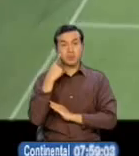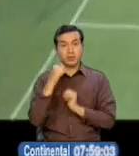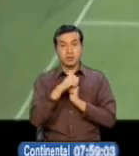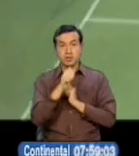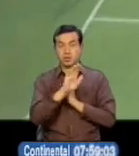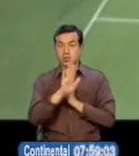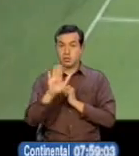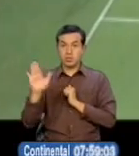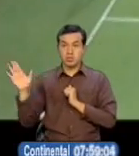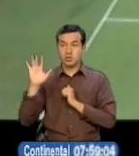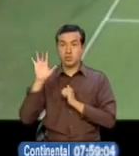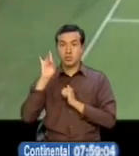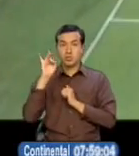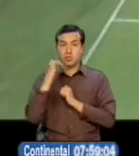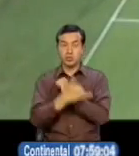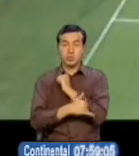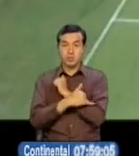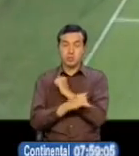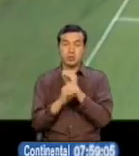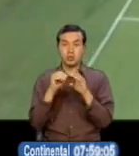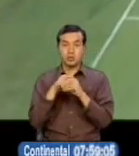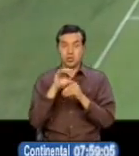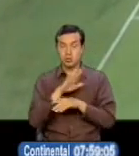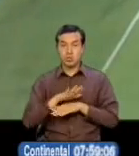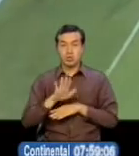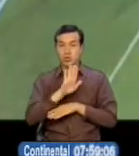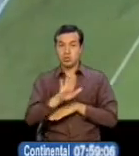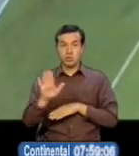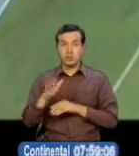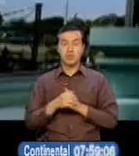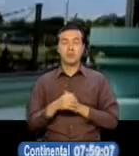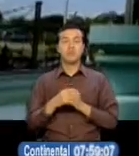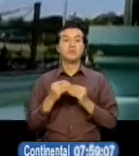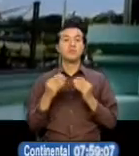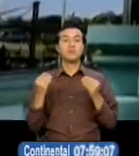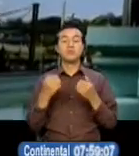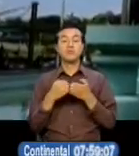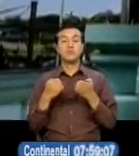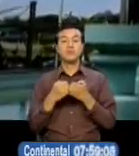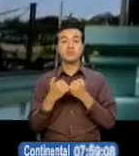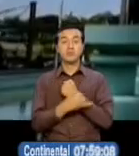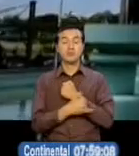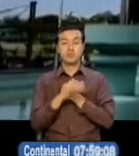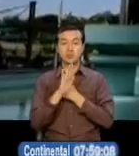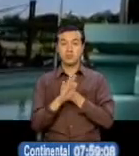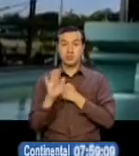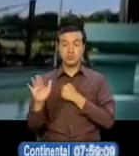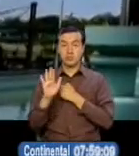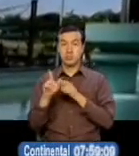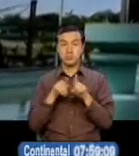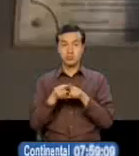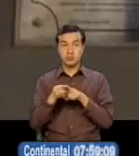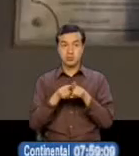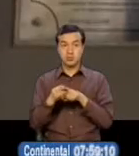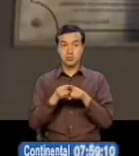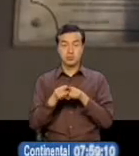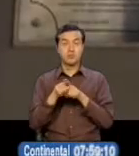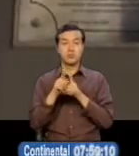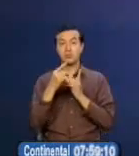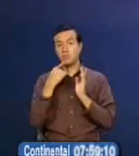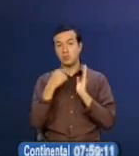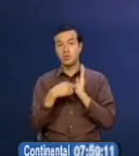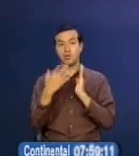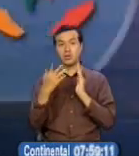del resto de los 8 países de la Conmebol tendría. La cantidad de equipos por país en cada una de las competiciones